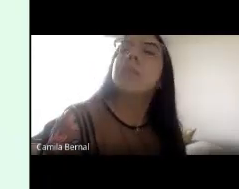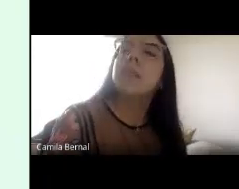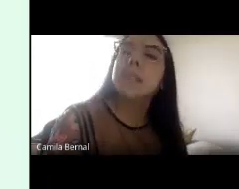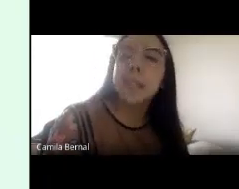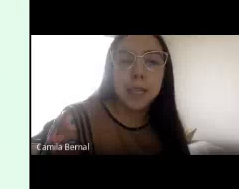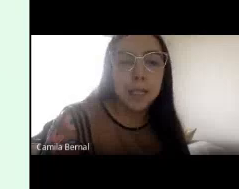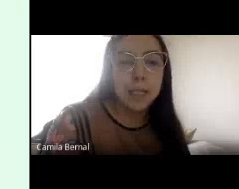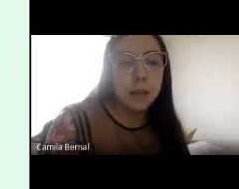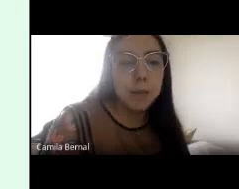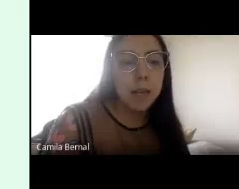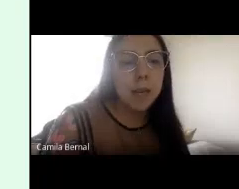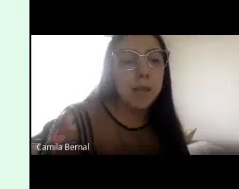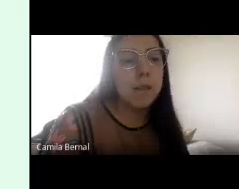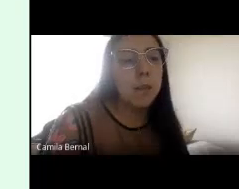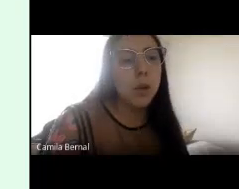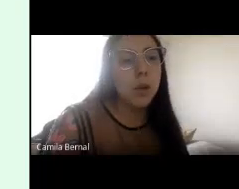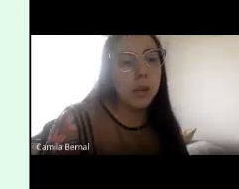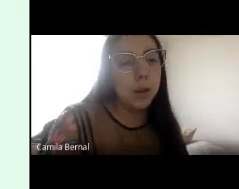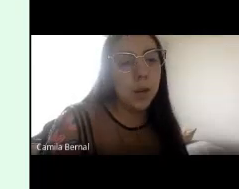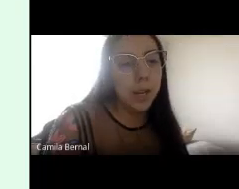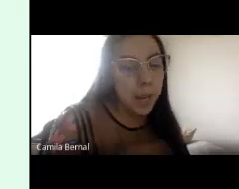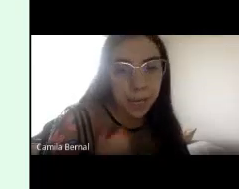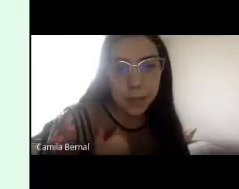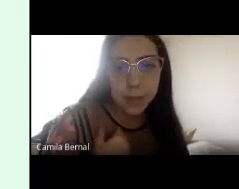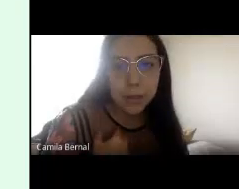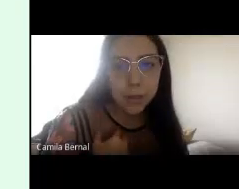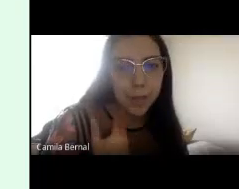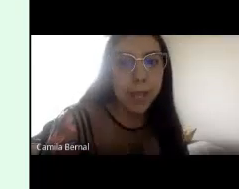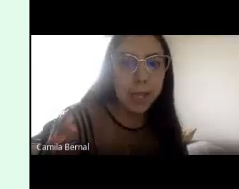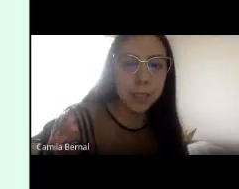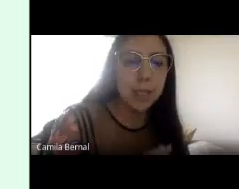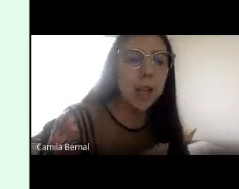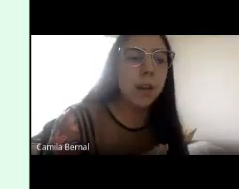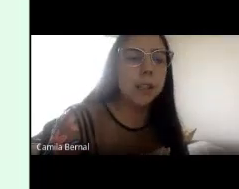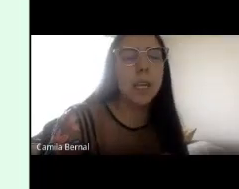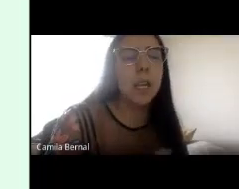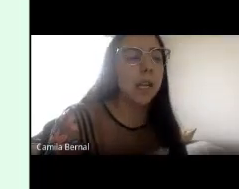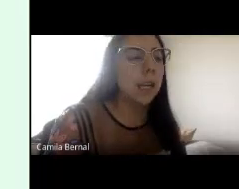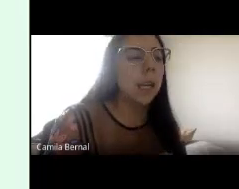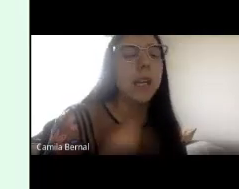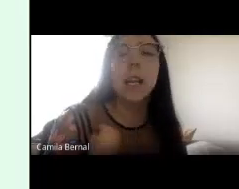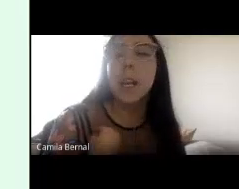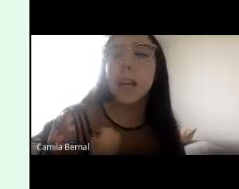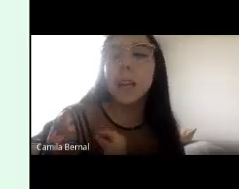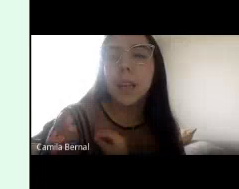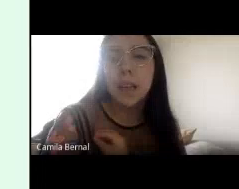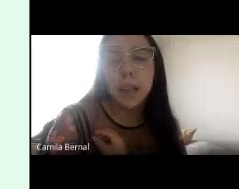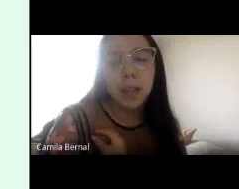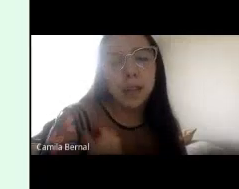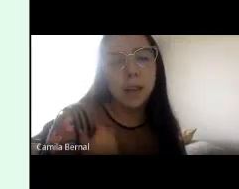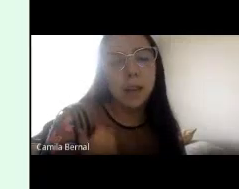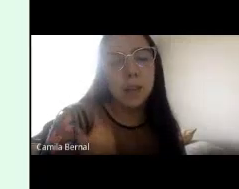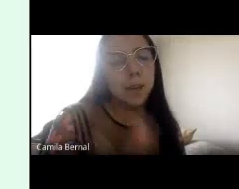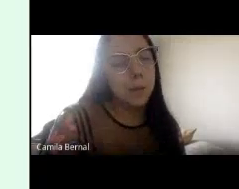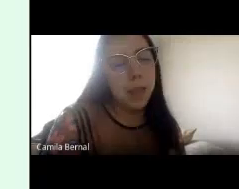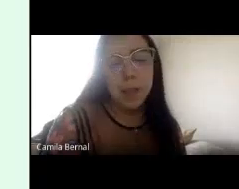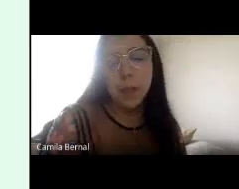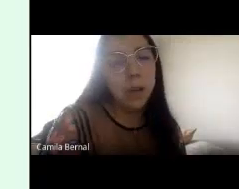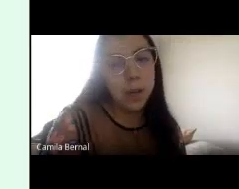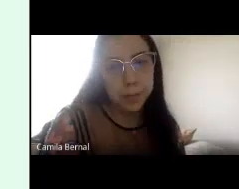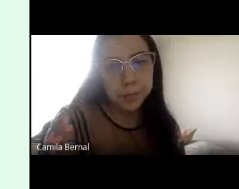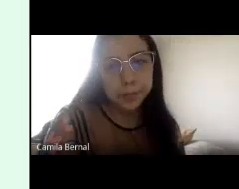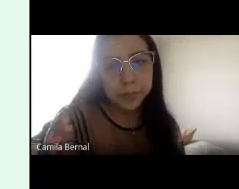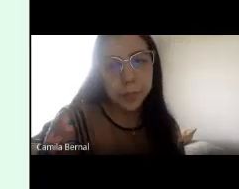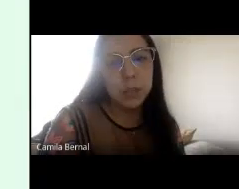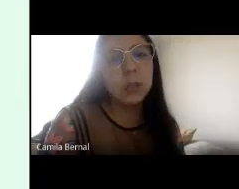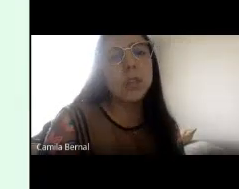es una bacteria que se llama la Vibrio cholerae, que es la bacteria que genera la enfermedad del